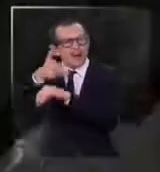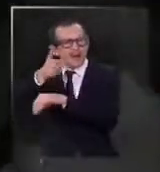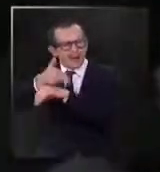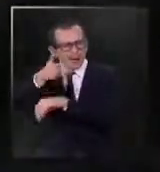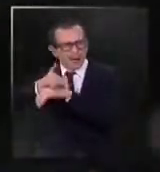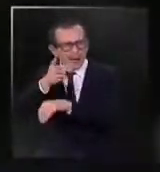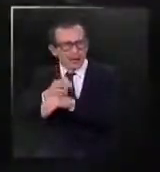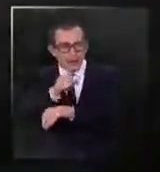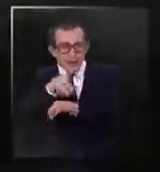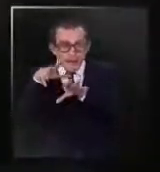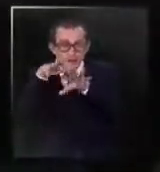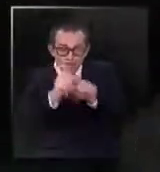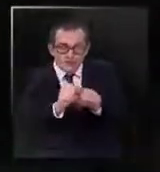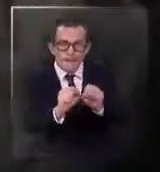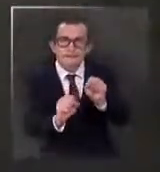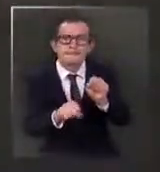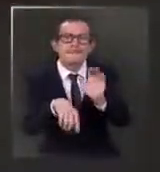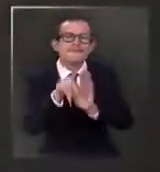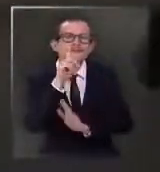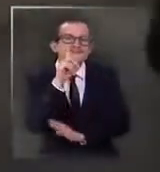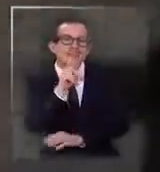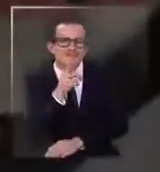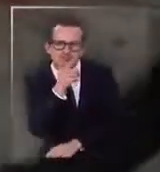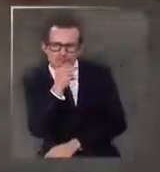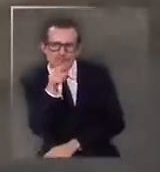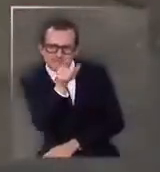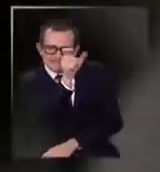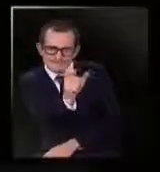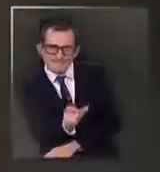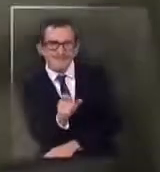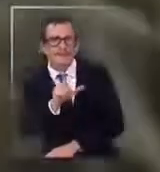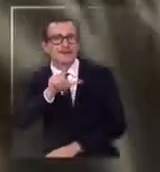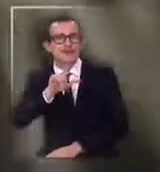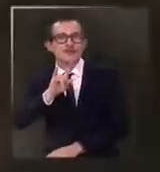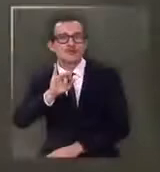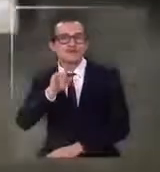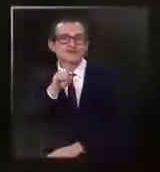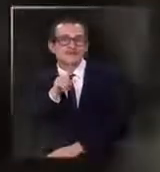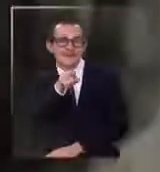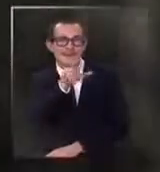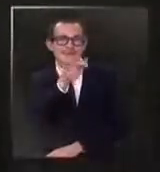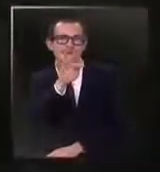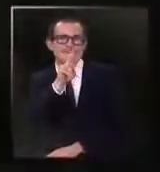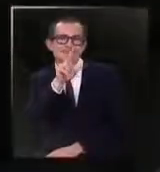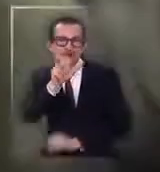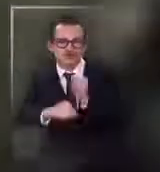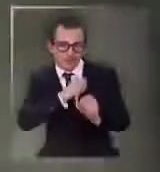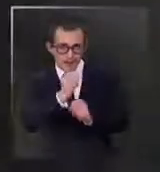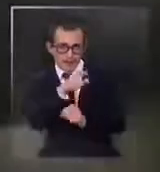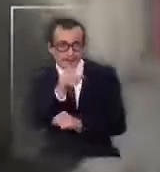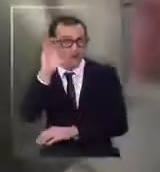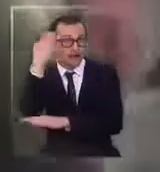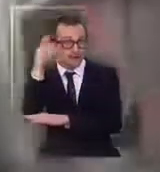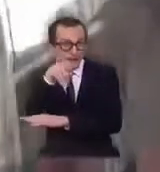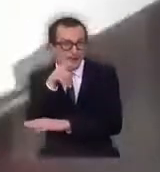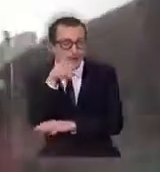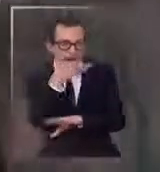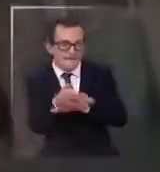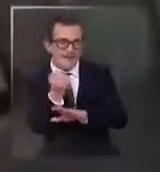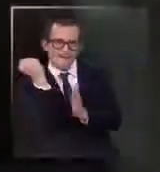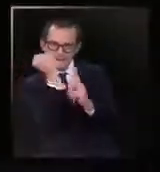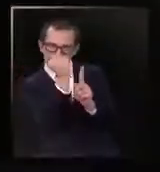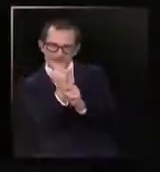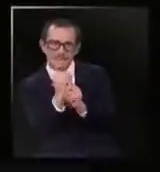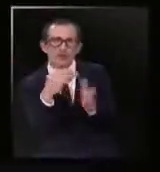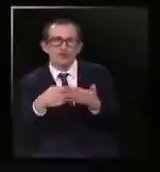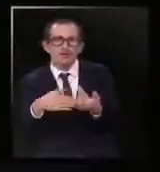la detención del principal sospechoso, Luigi Marín Farías, de 23 años, de nacionalidad colombiana? Sería un sicario que operaba en La